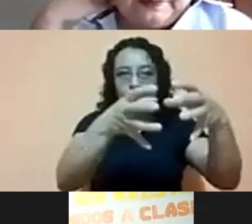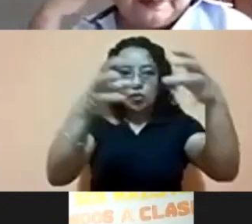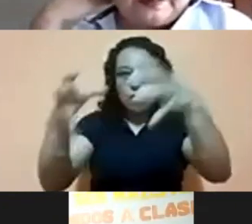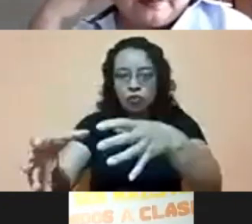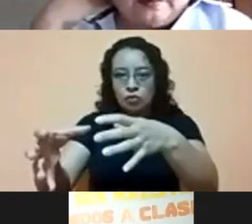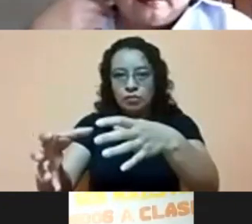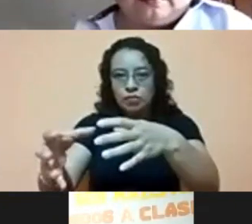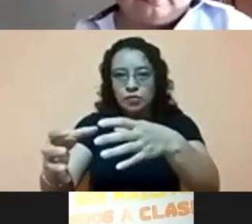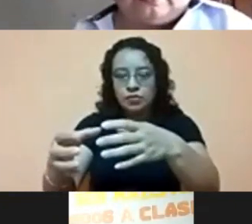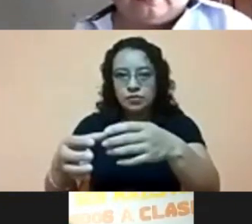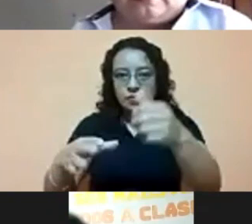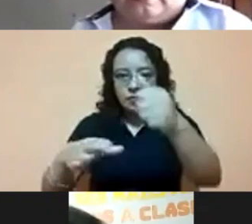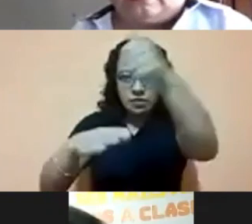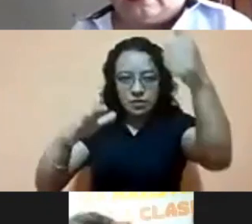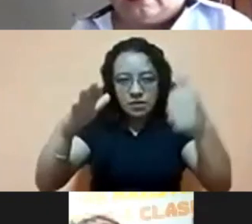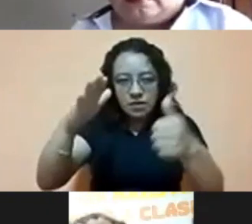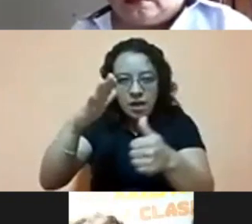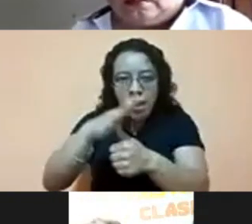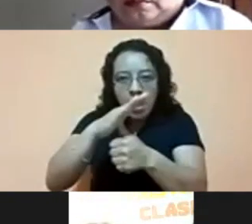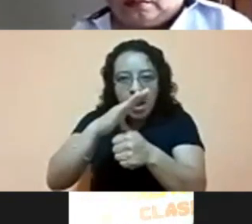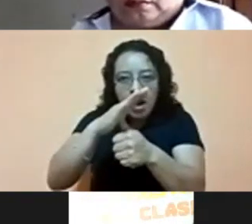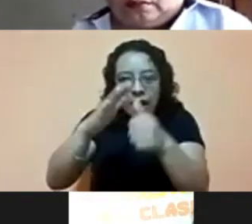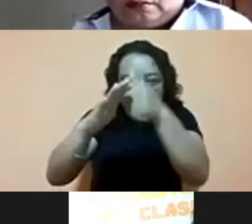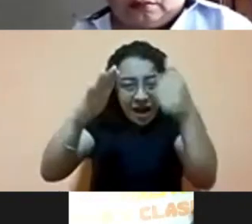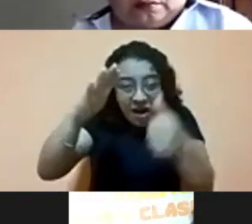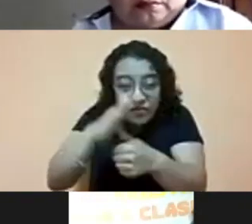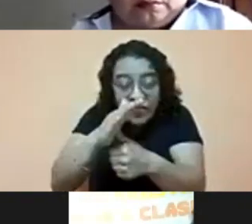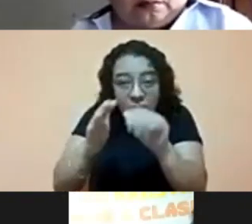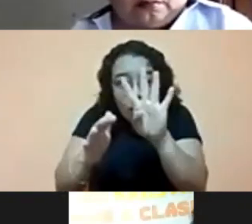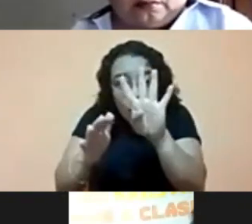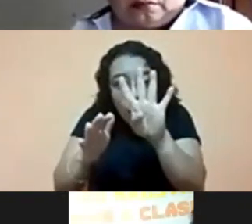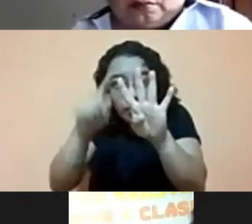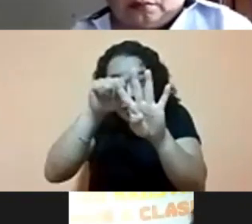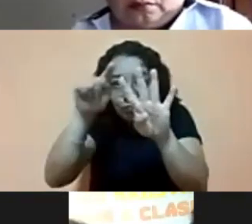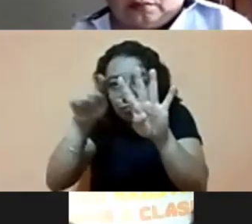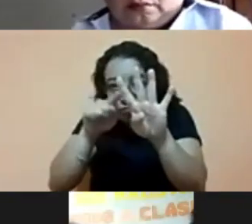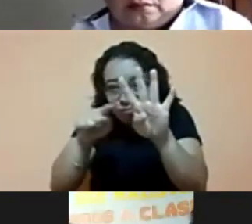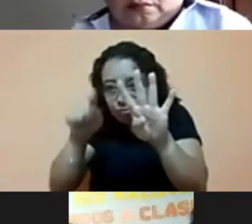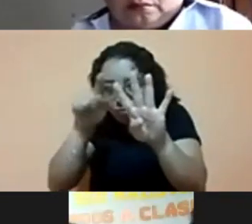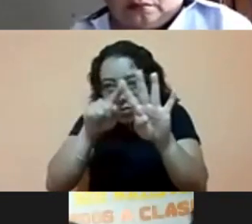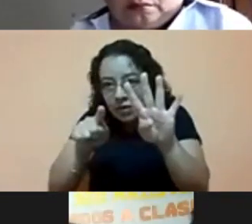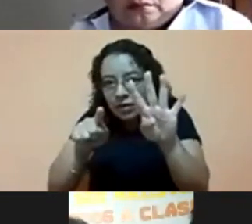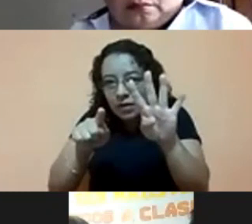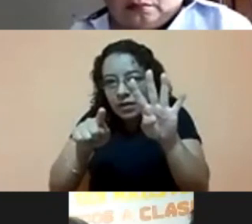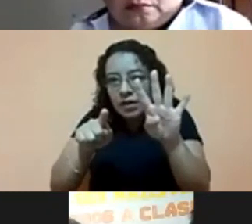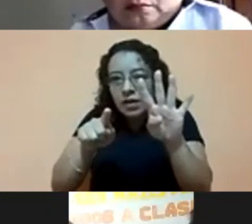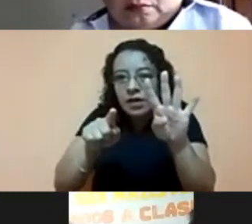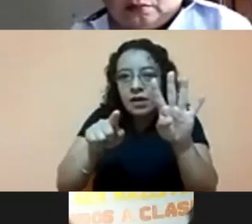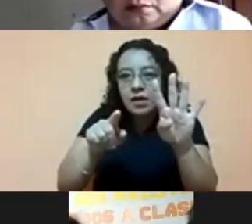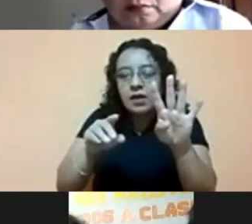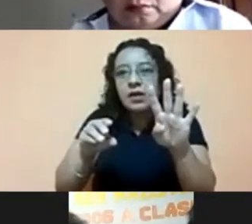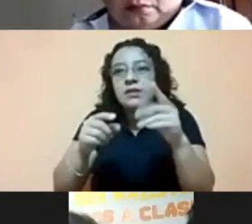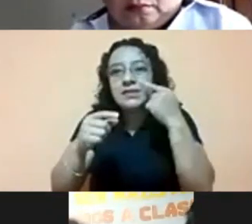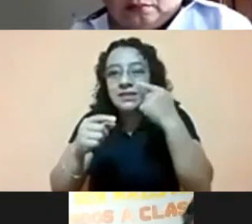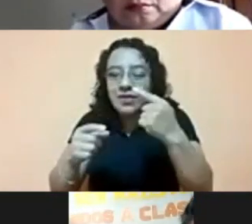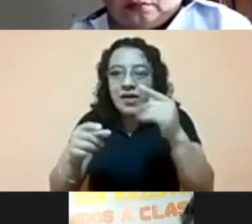cuatro cuadritos en la parte de abajo, donde deben de seleccionar grupo y según su grado se van a la sala 1 o a la sala